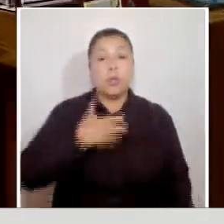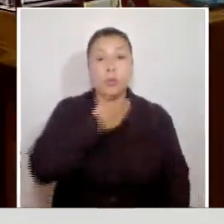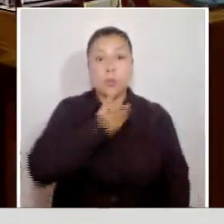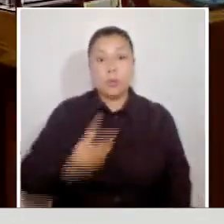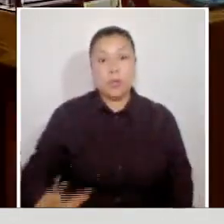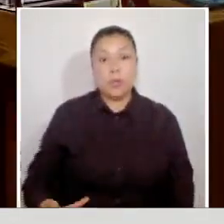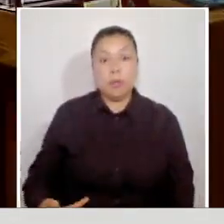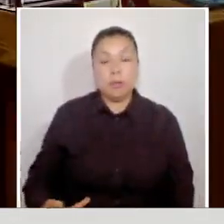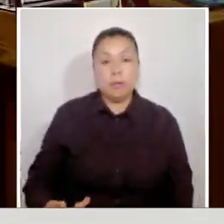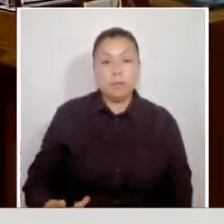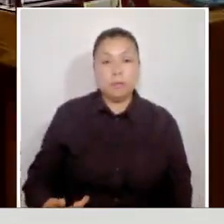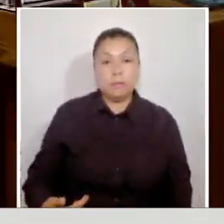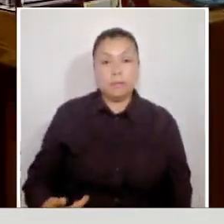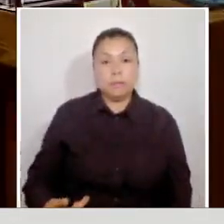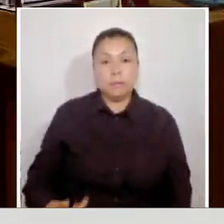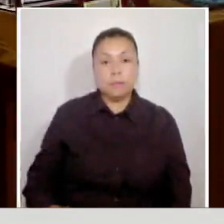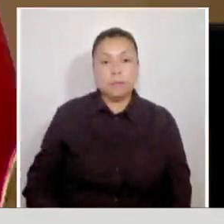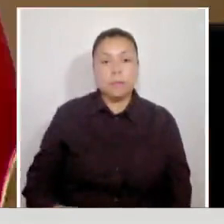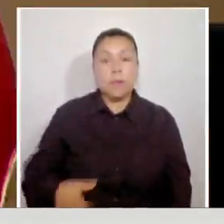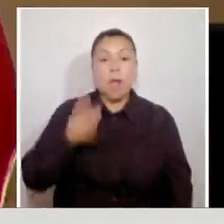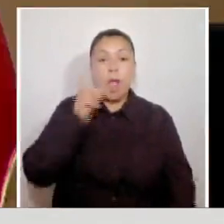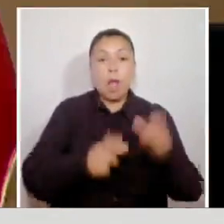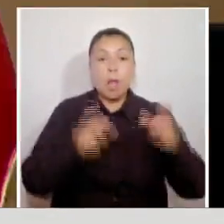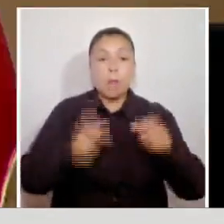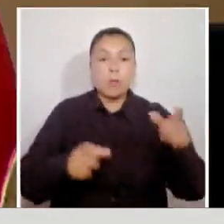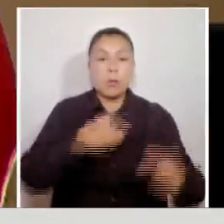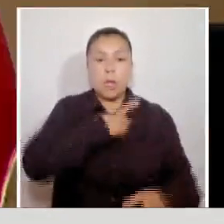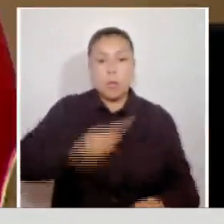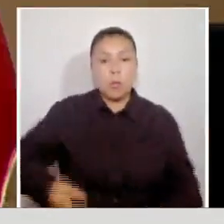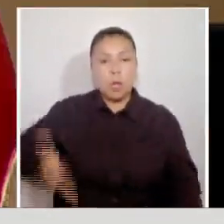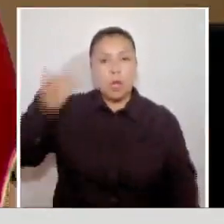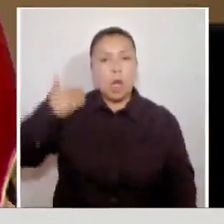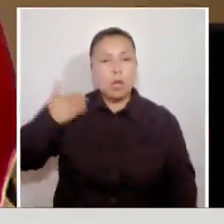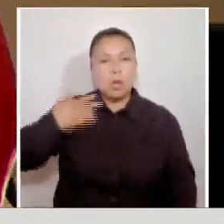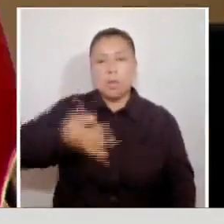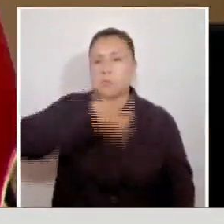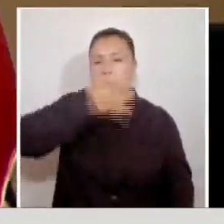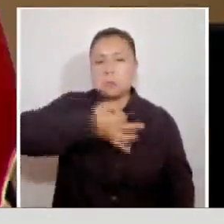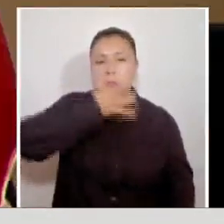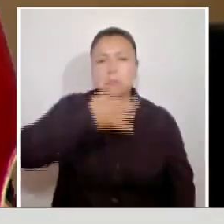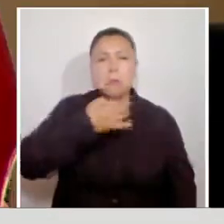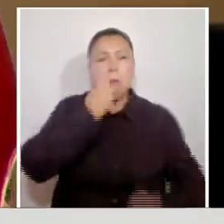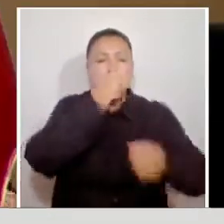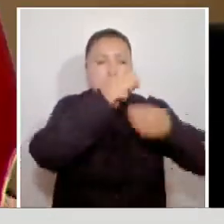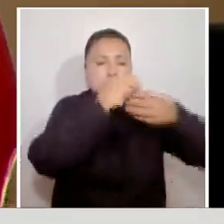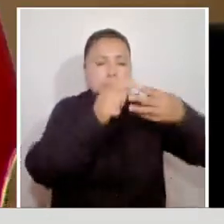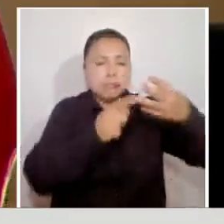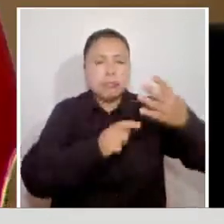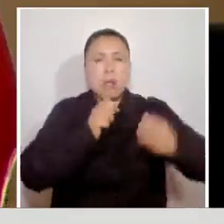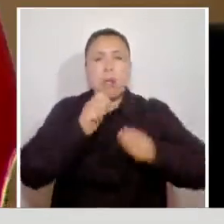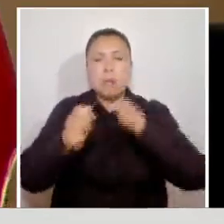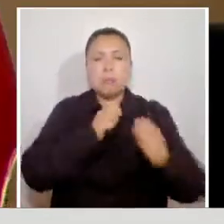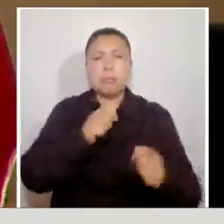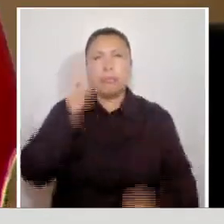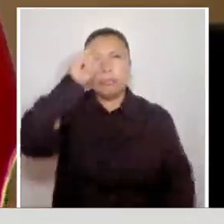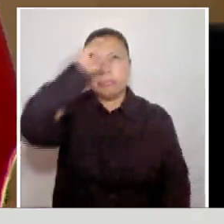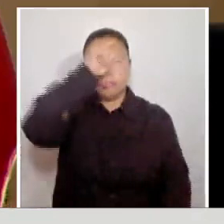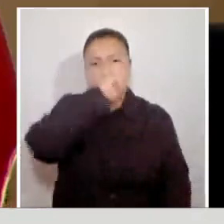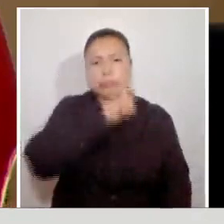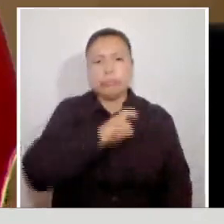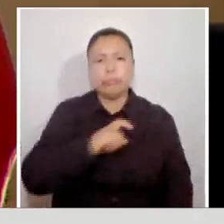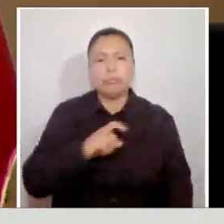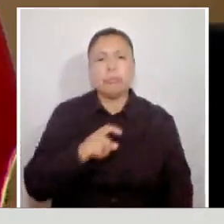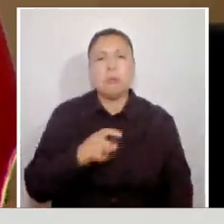presidente las personas que me precedieron en el uso de la palabra plantearon una serie de riesgos o dificultades que irían de la mano de la derogación de esta